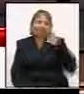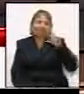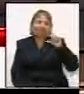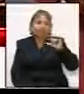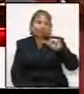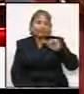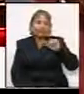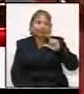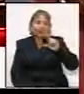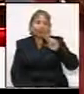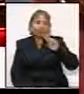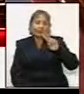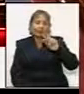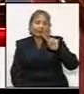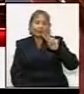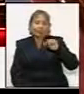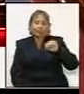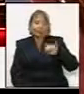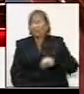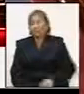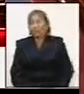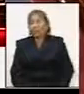Bento.